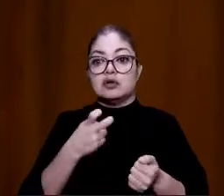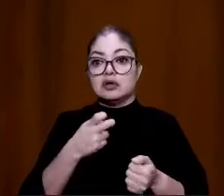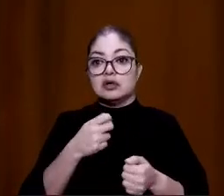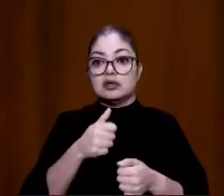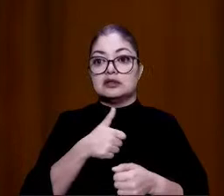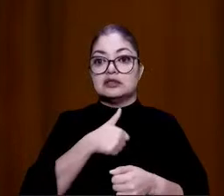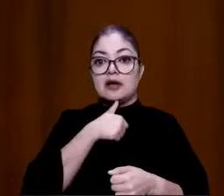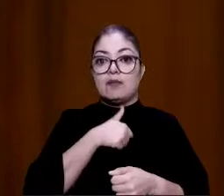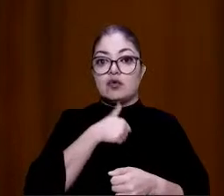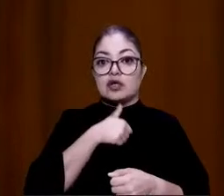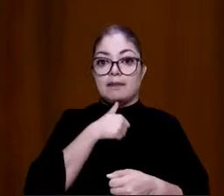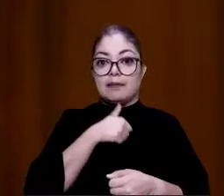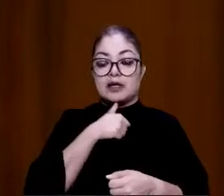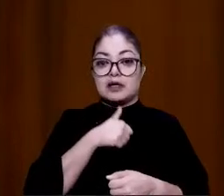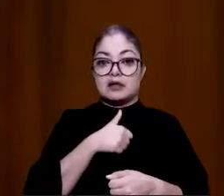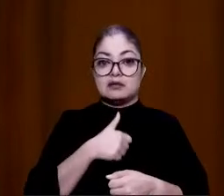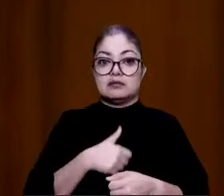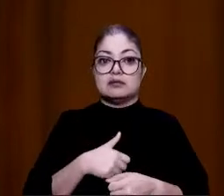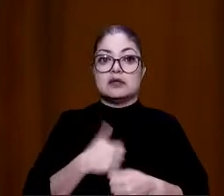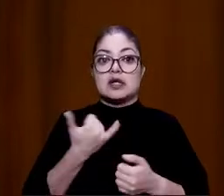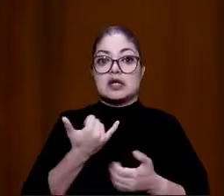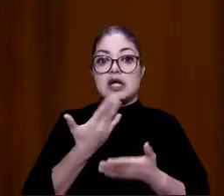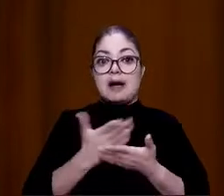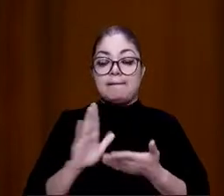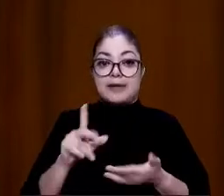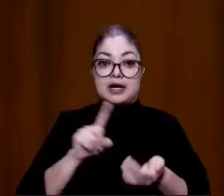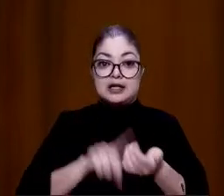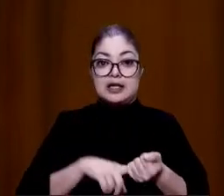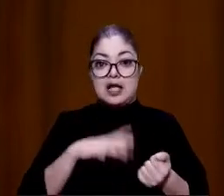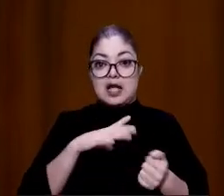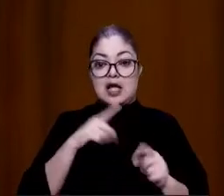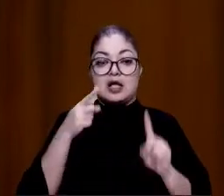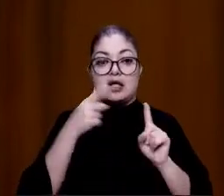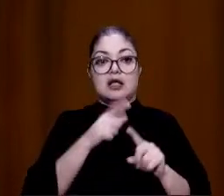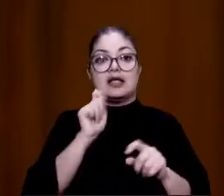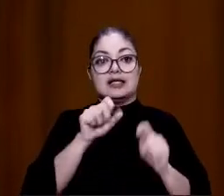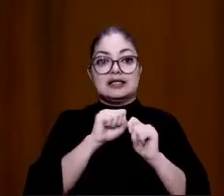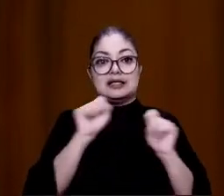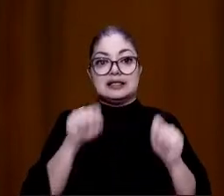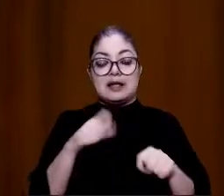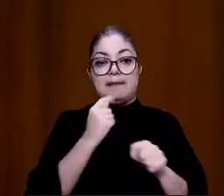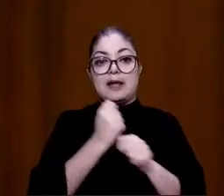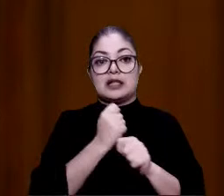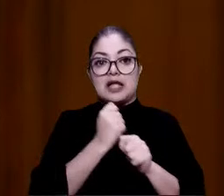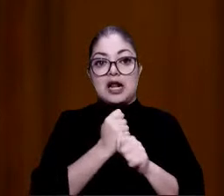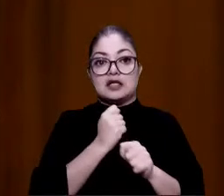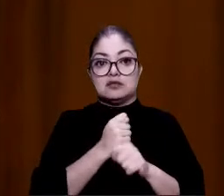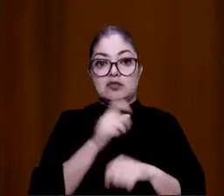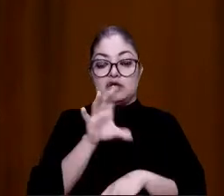Chapultepec. Y adicionalmente tienen un ente especializado que es el sistema de transporte